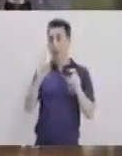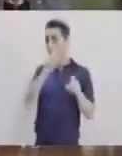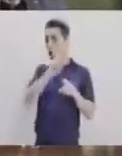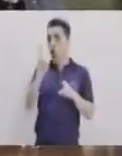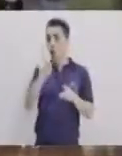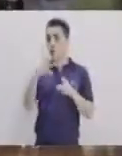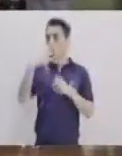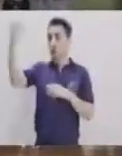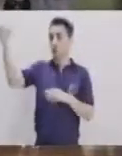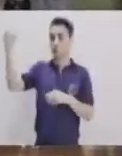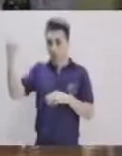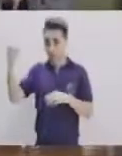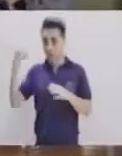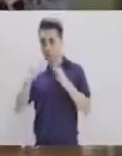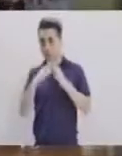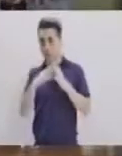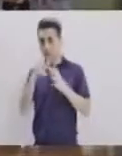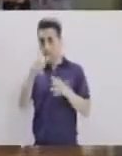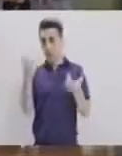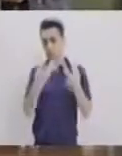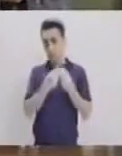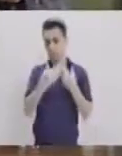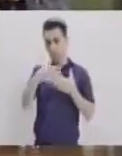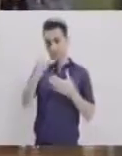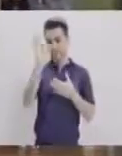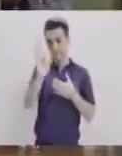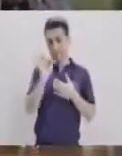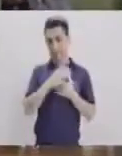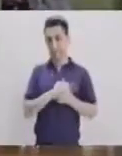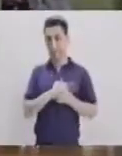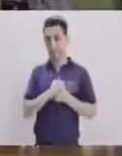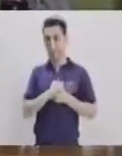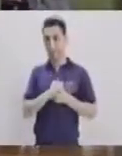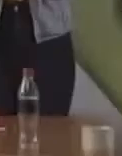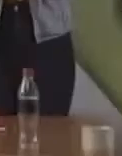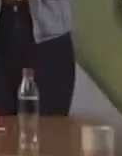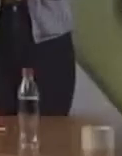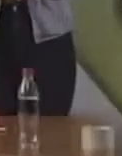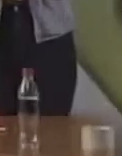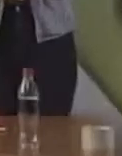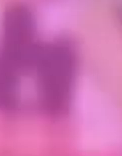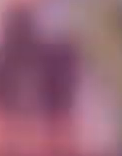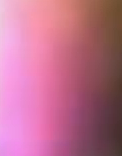no debemos salir de casa y recuerden que juntos saldremos adelante.